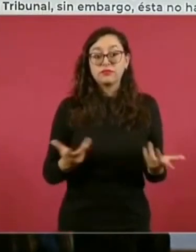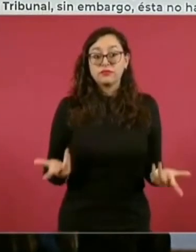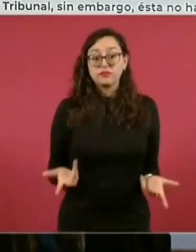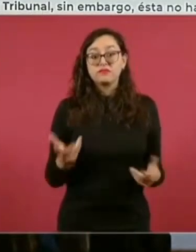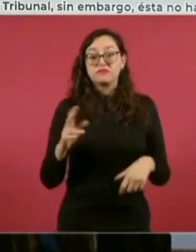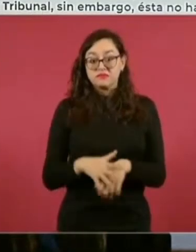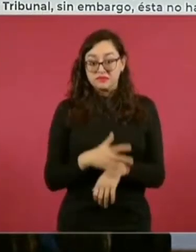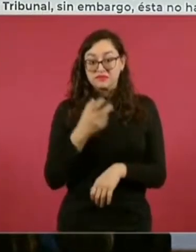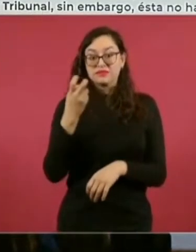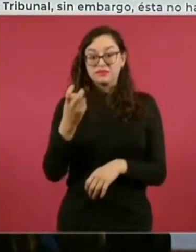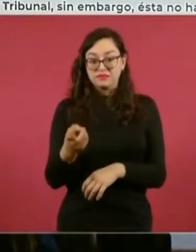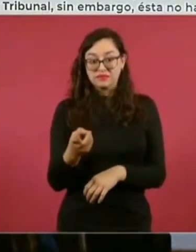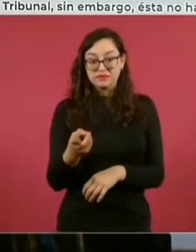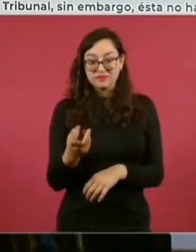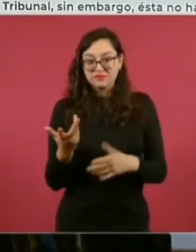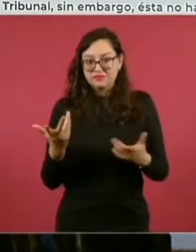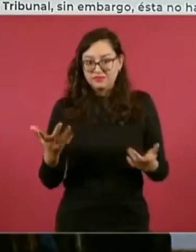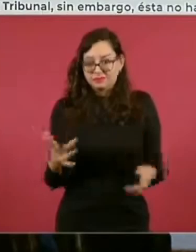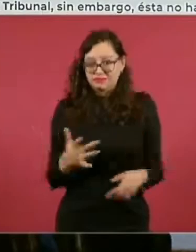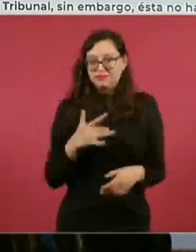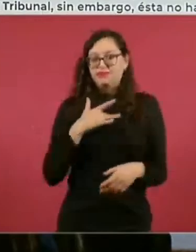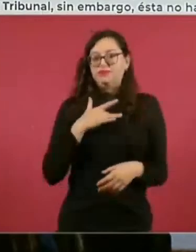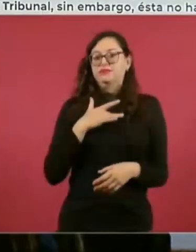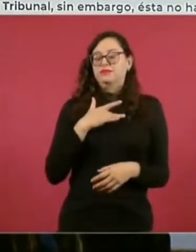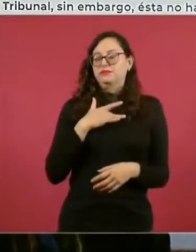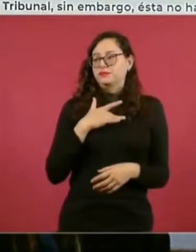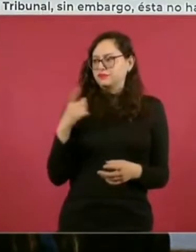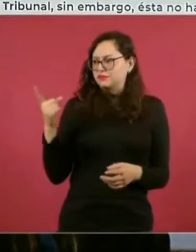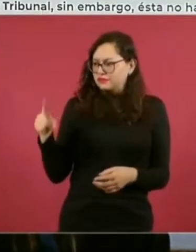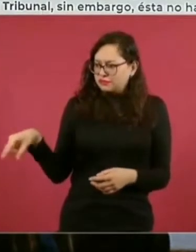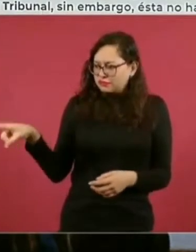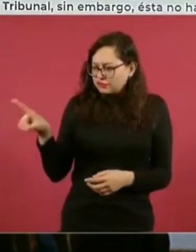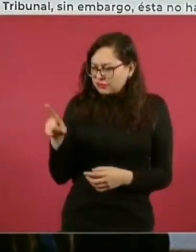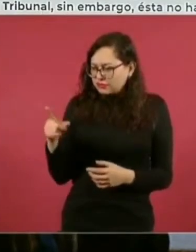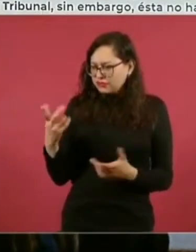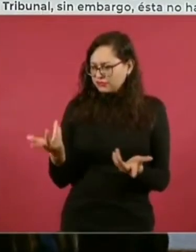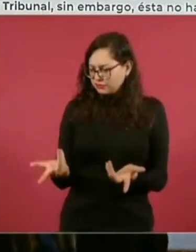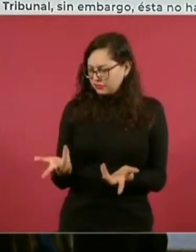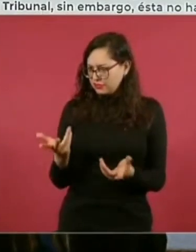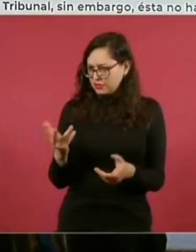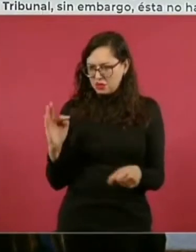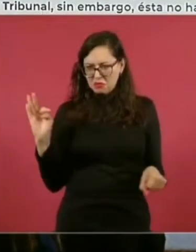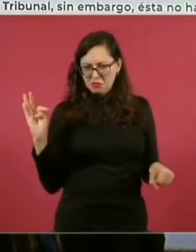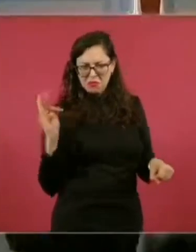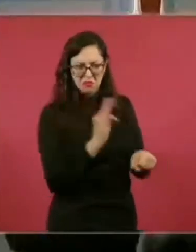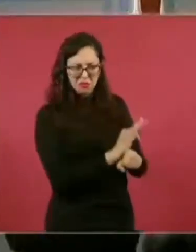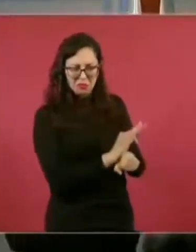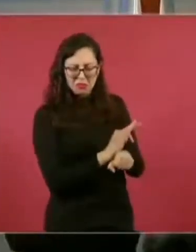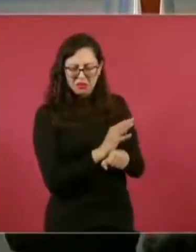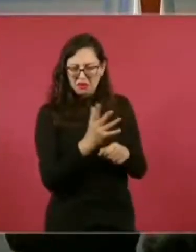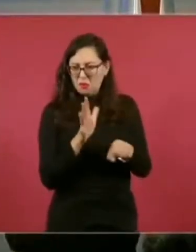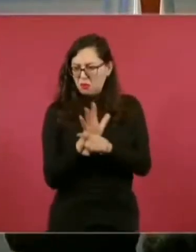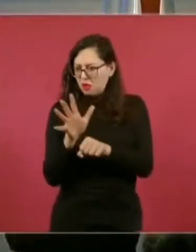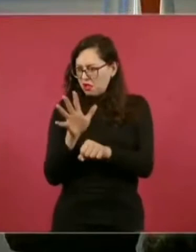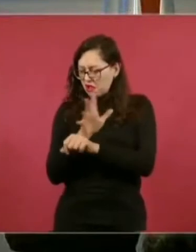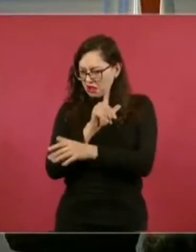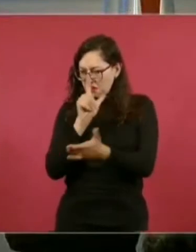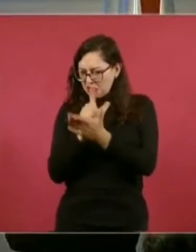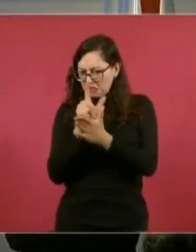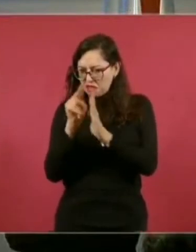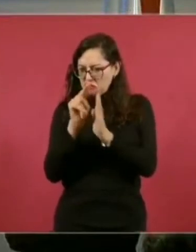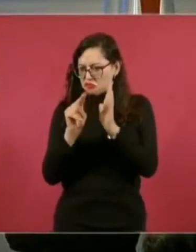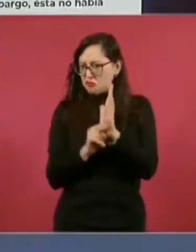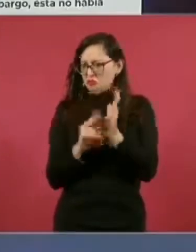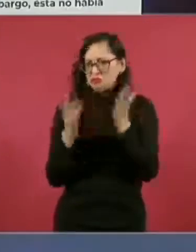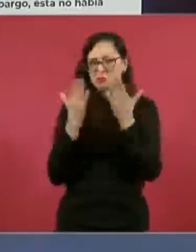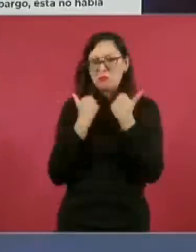se destaca que la resolución fue basada en normatividad que no es aplicable para juzgar los hechos ocurridos